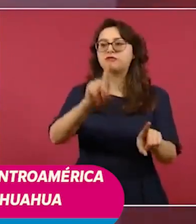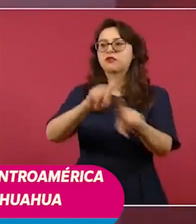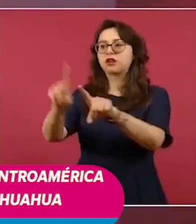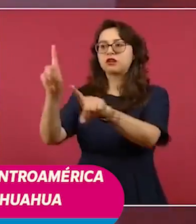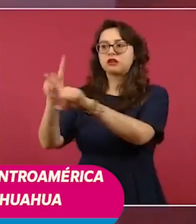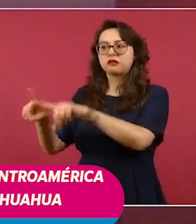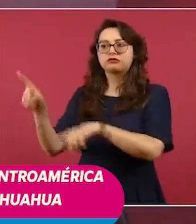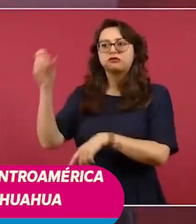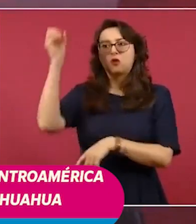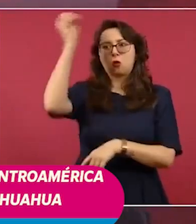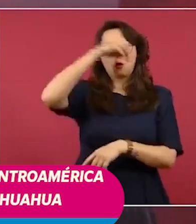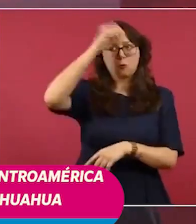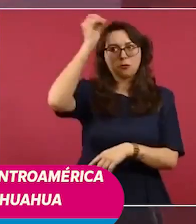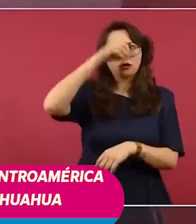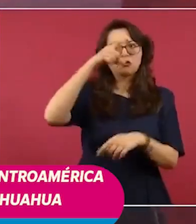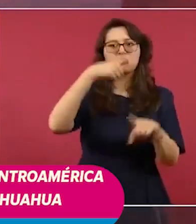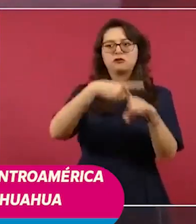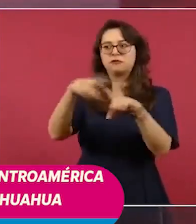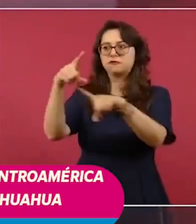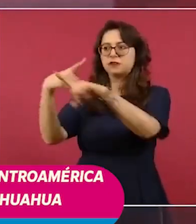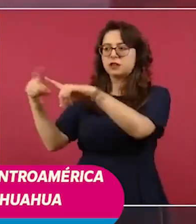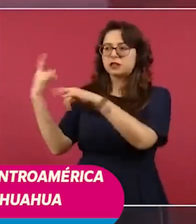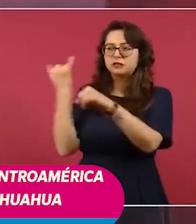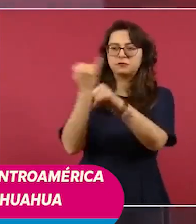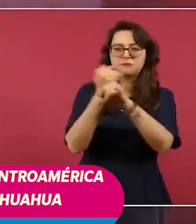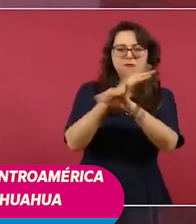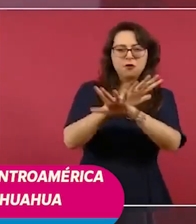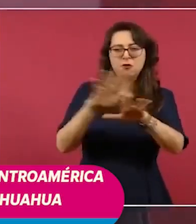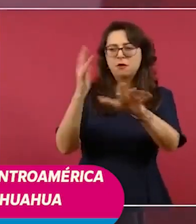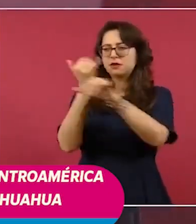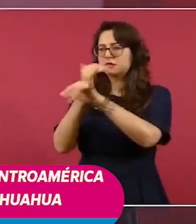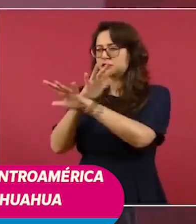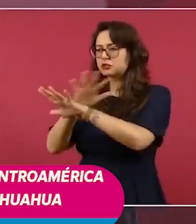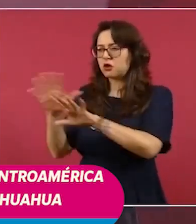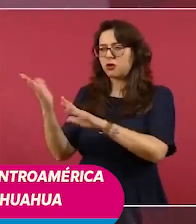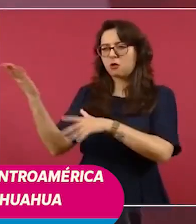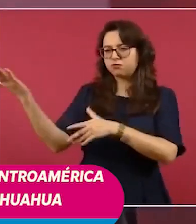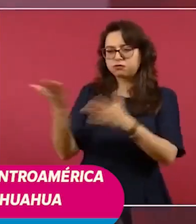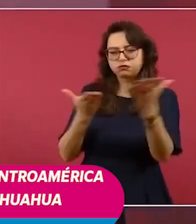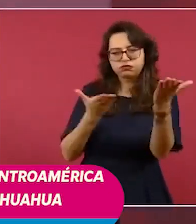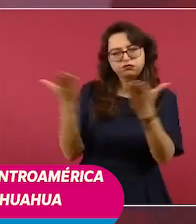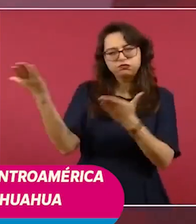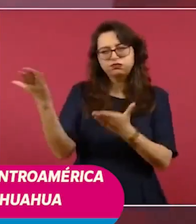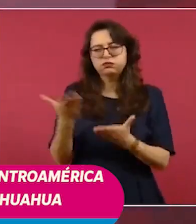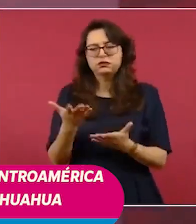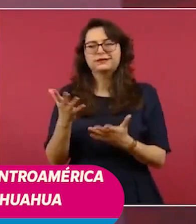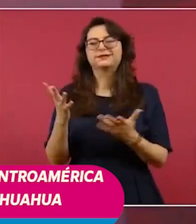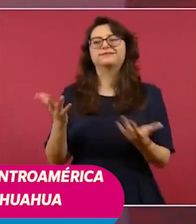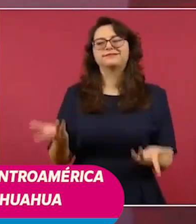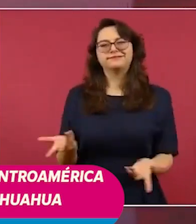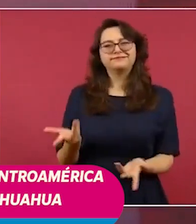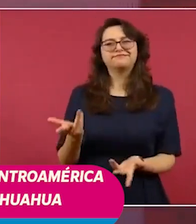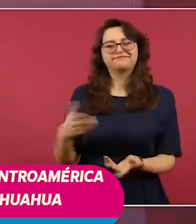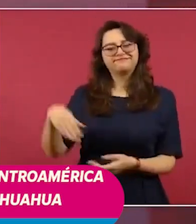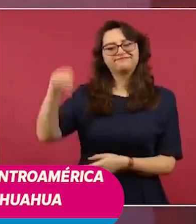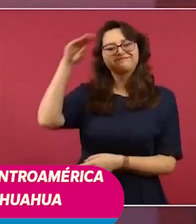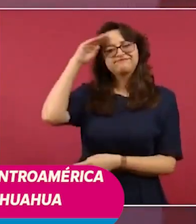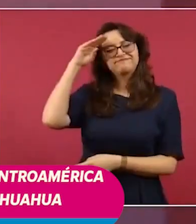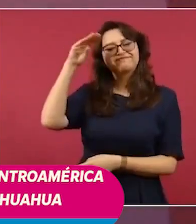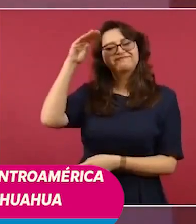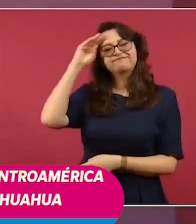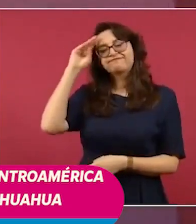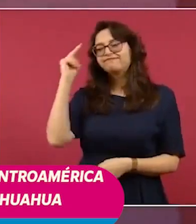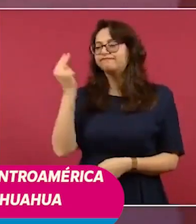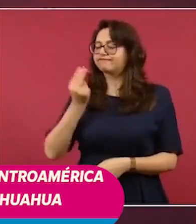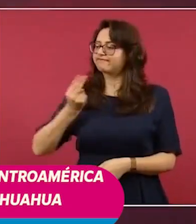una información preliminar, pero queremos tener todos